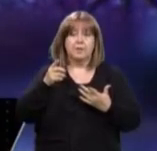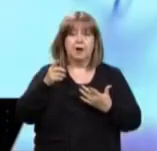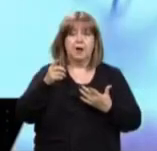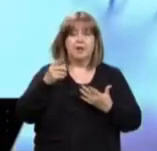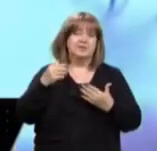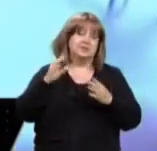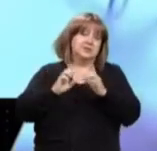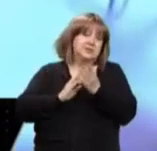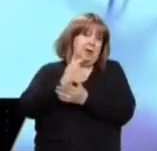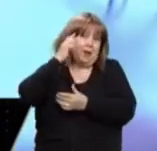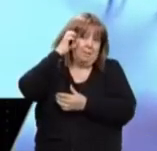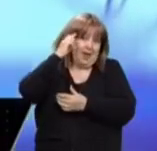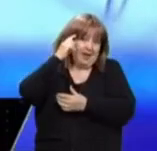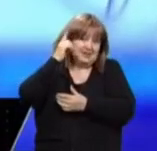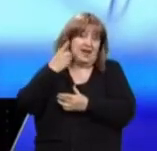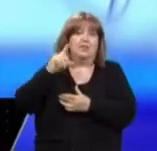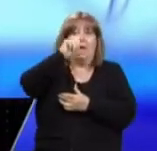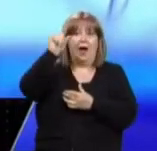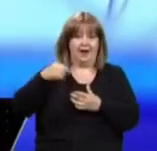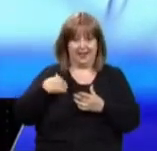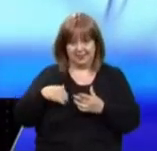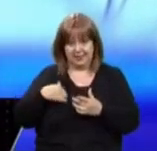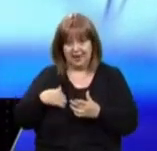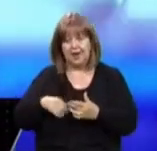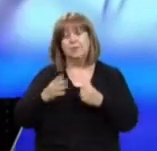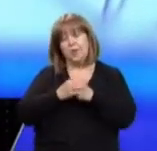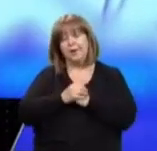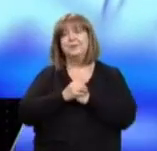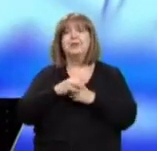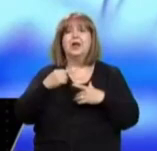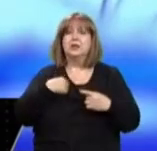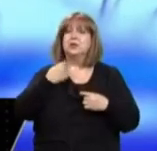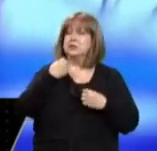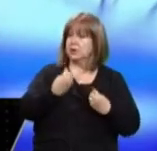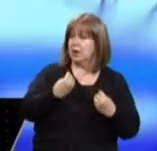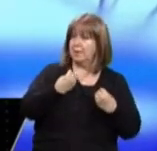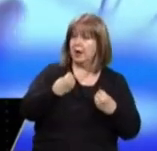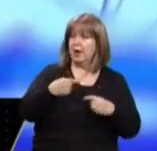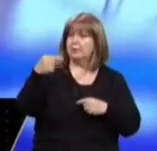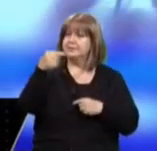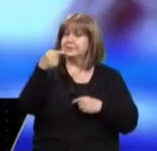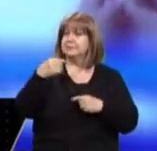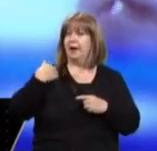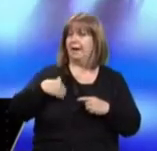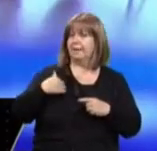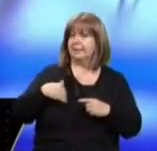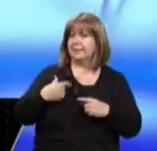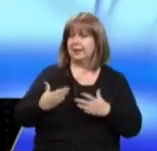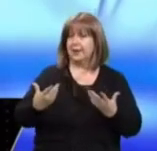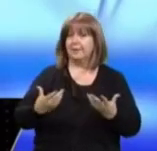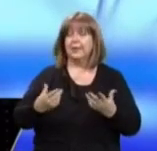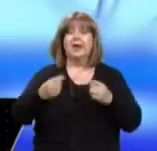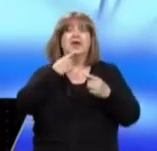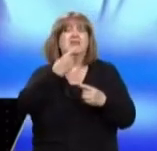de la Argentina, estaba ese sesgo sobre el Papa Francisco. Esta crítica entonces probablemente dolió más por ese tema y le salió a responder el gobierno. ¿Pero